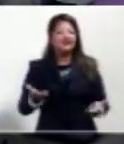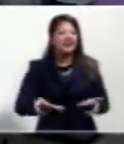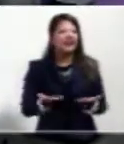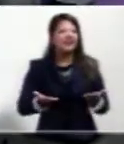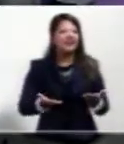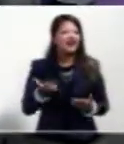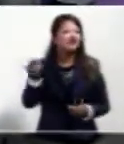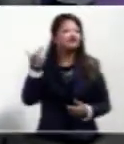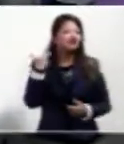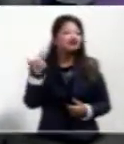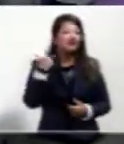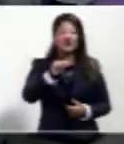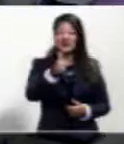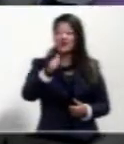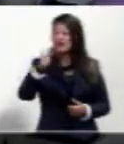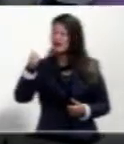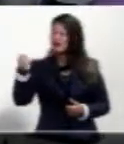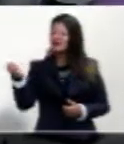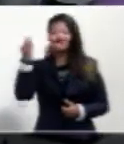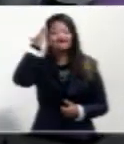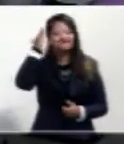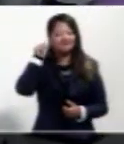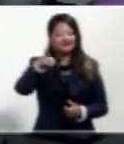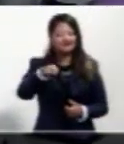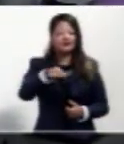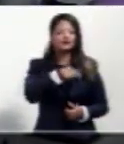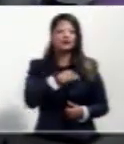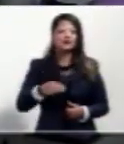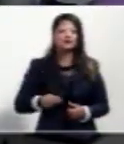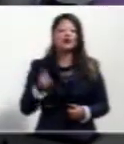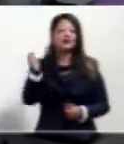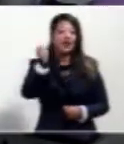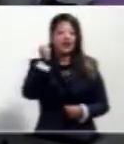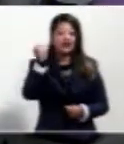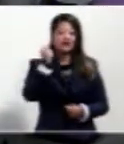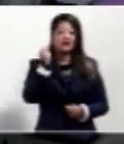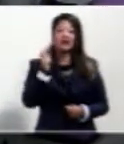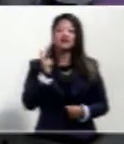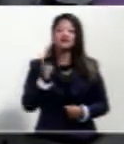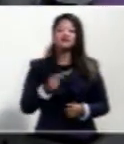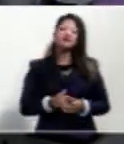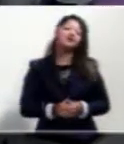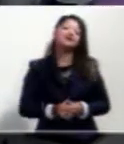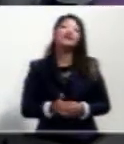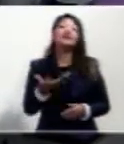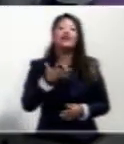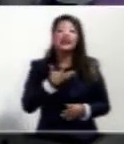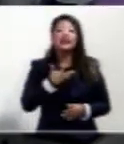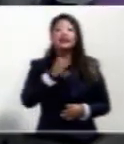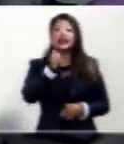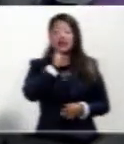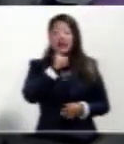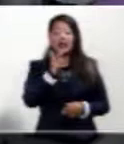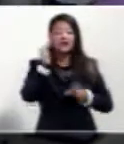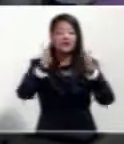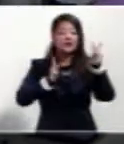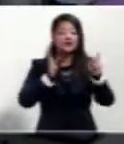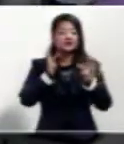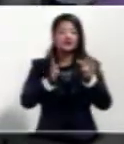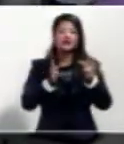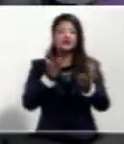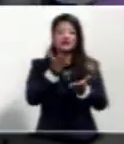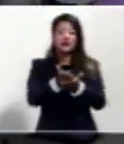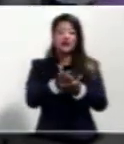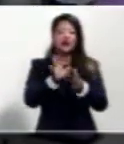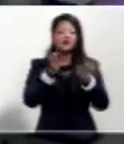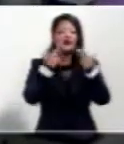a más no poder, ahí en el municipio, en la cabecera municipal, en Tarímbaro. Y vamos a tener también lo que es una visita guiada a la ex hacienda